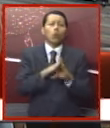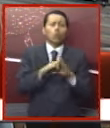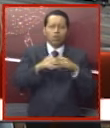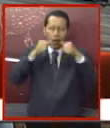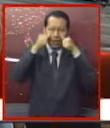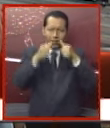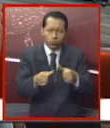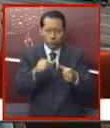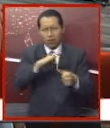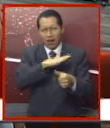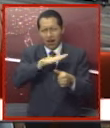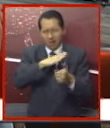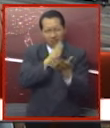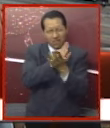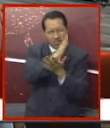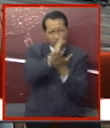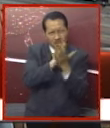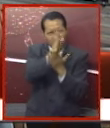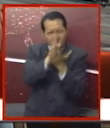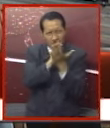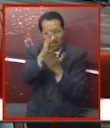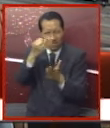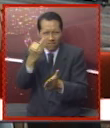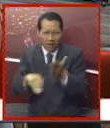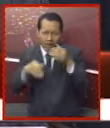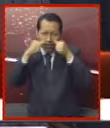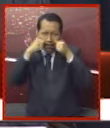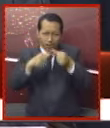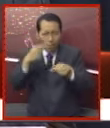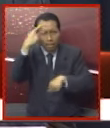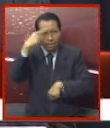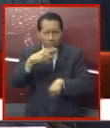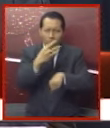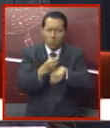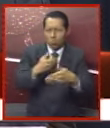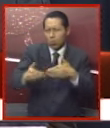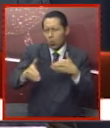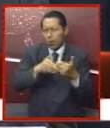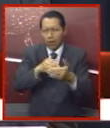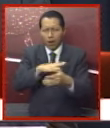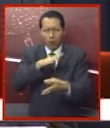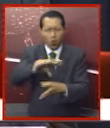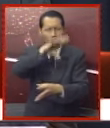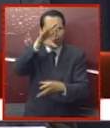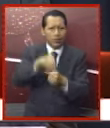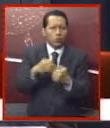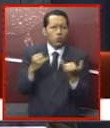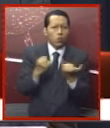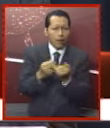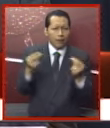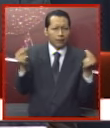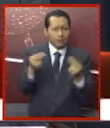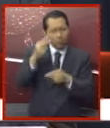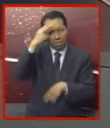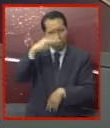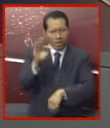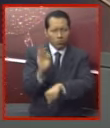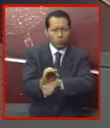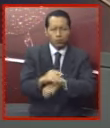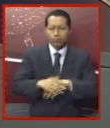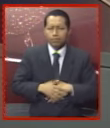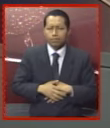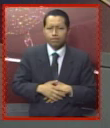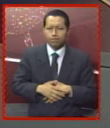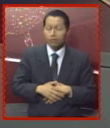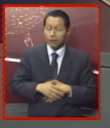atentos de los ejes que aún quedan pendientes para continuar con la modernización del sistema educativo que merecen los mexicanos.